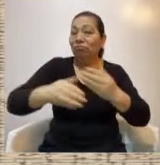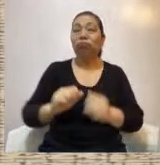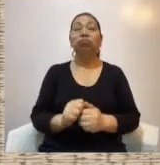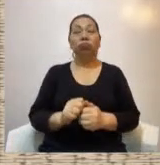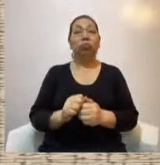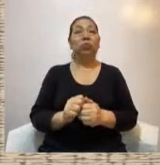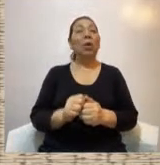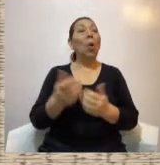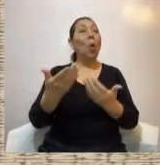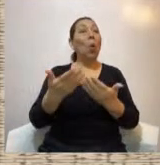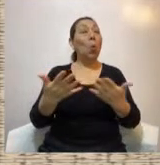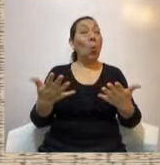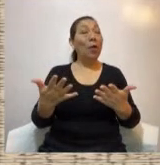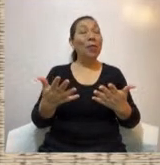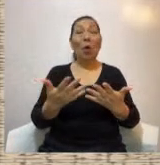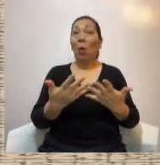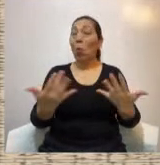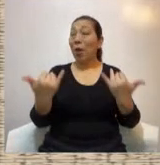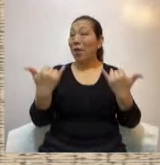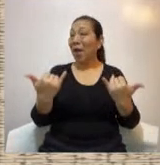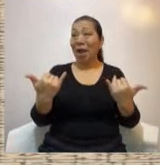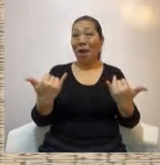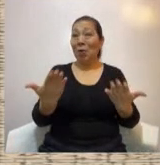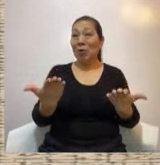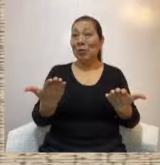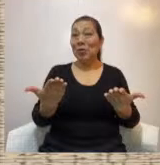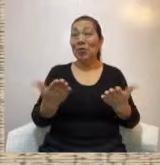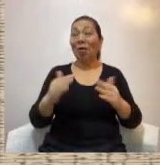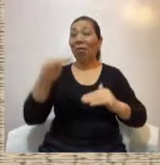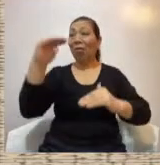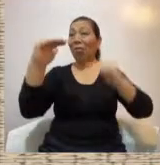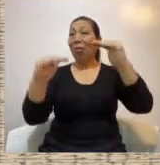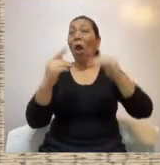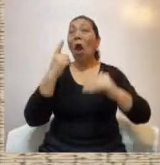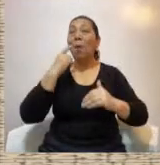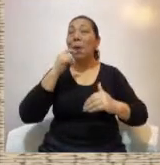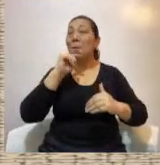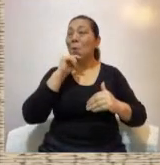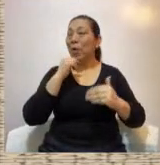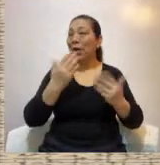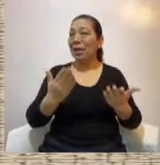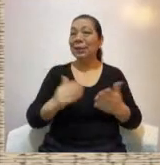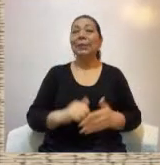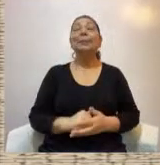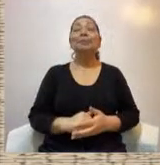propicie precisamente la existencia todavía en la actualidad de estos espacios de desigualdad.